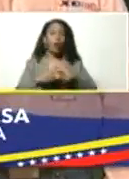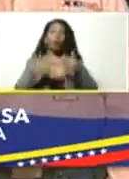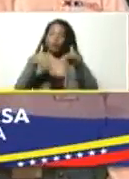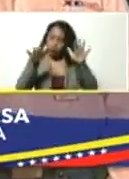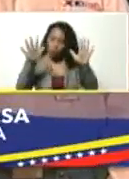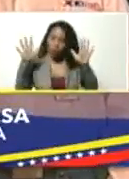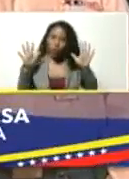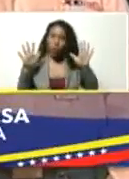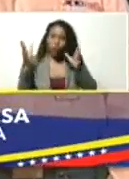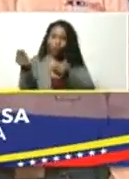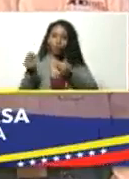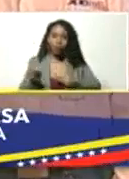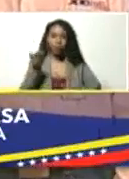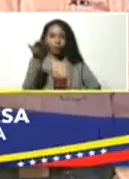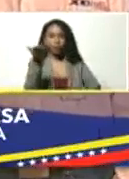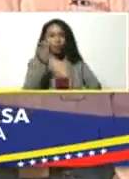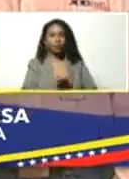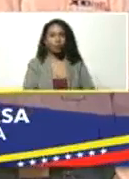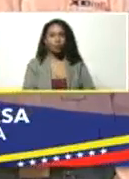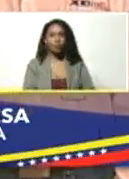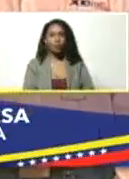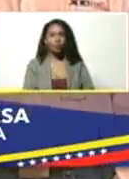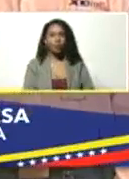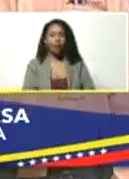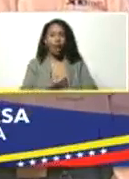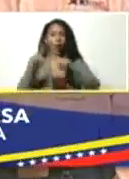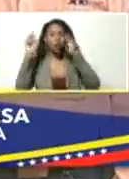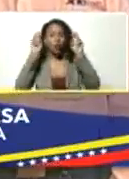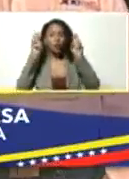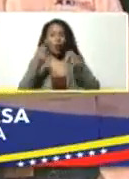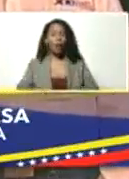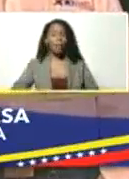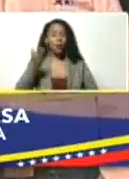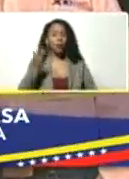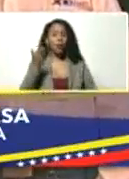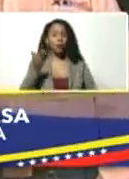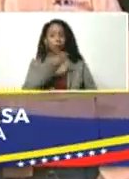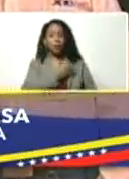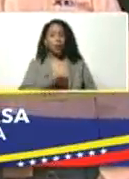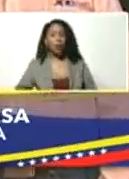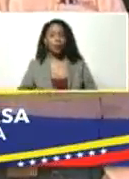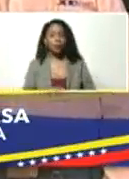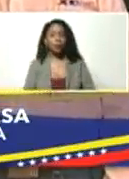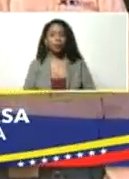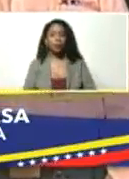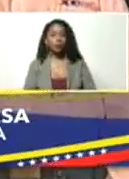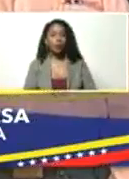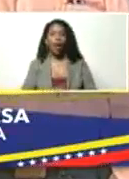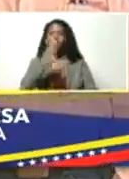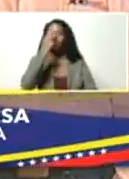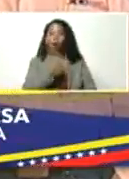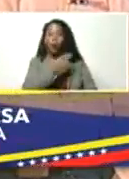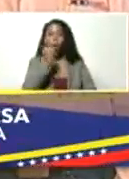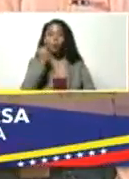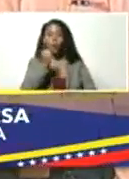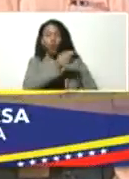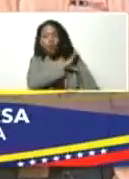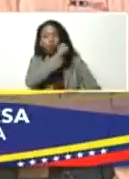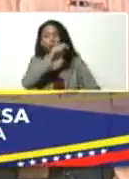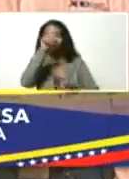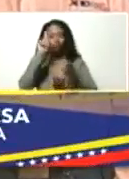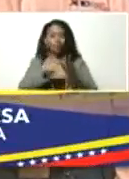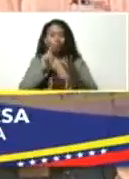supuesto nos ha dado usted. El otro elemento fundamental, presidente, es el compromiso de la dirección.